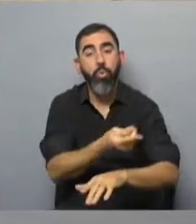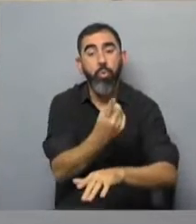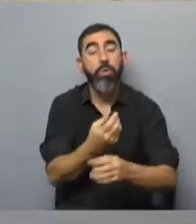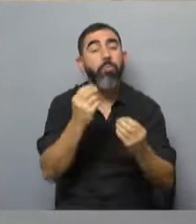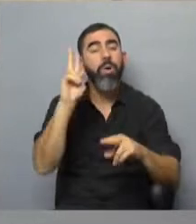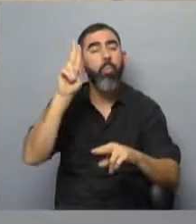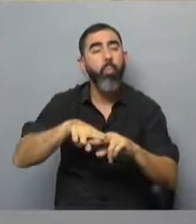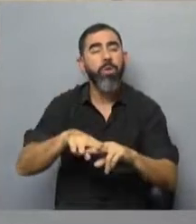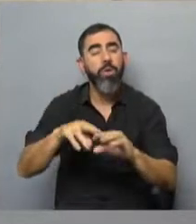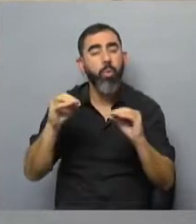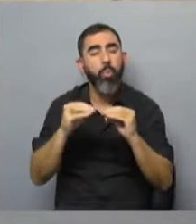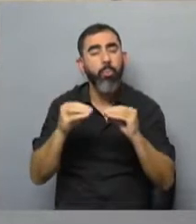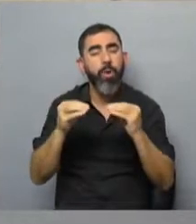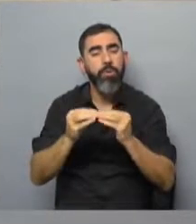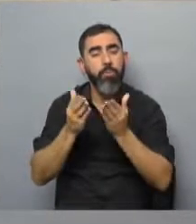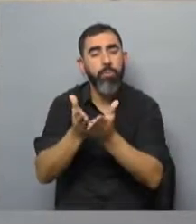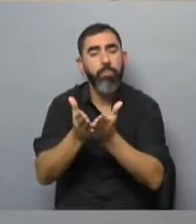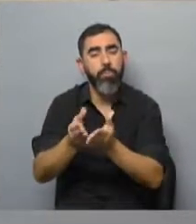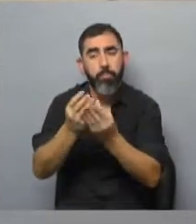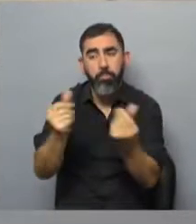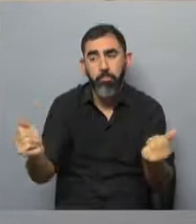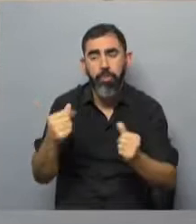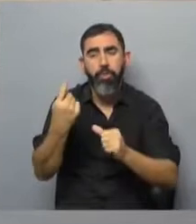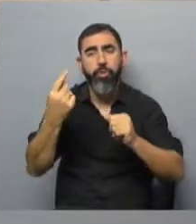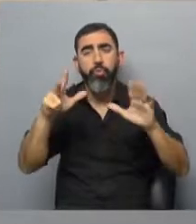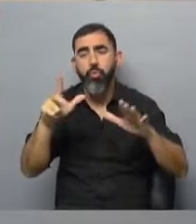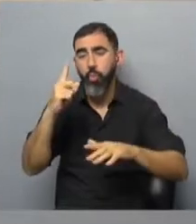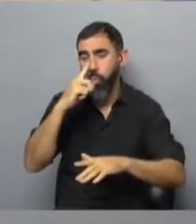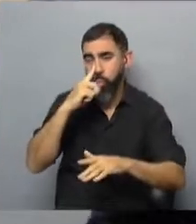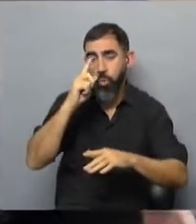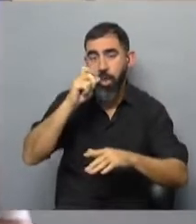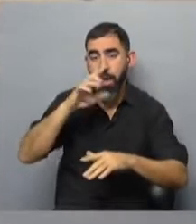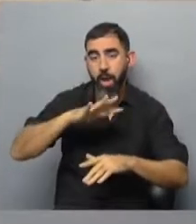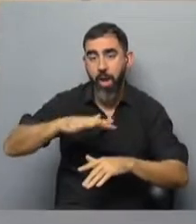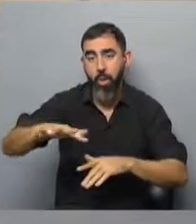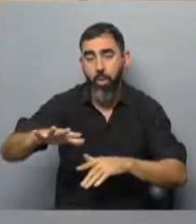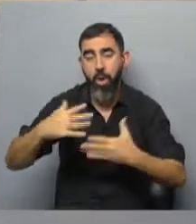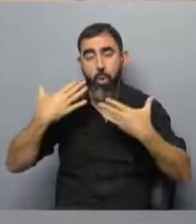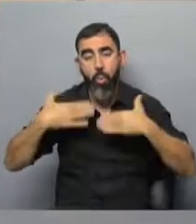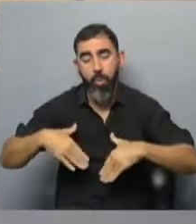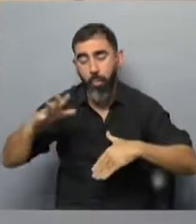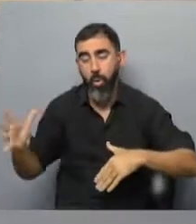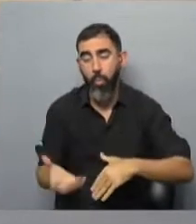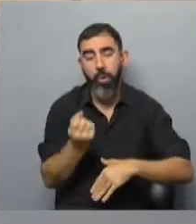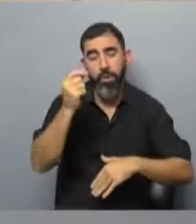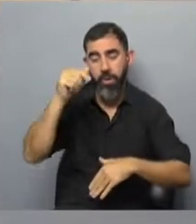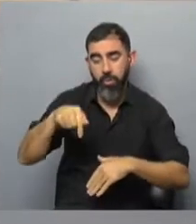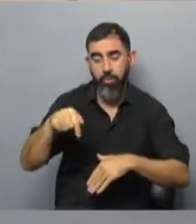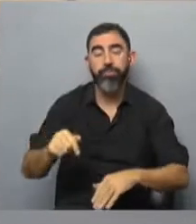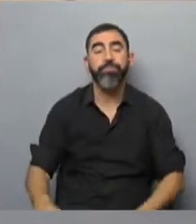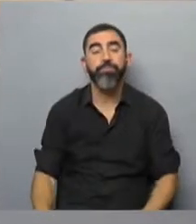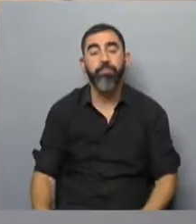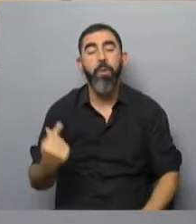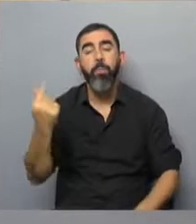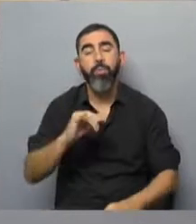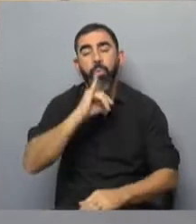debido al fallecimiento de un marinero que había desaparecido el 18 de junio pasado en el agua y cuyos restos fueron encontrados en las últimas horas. En